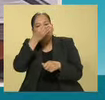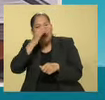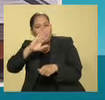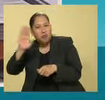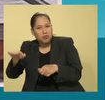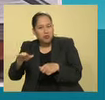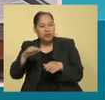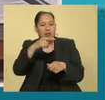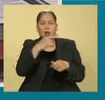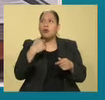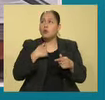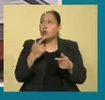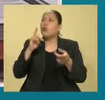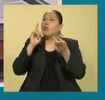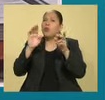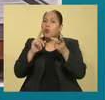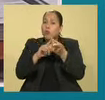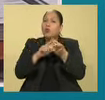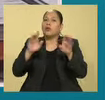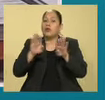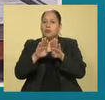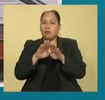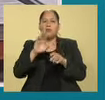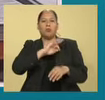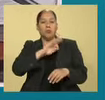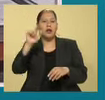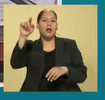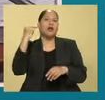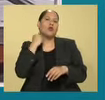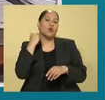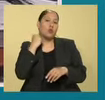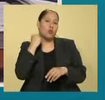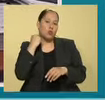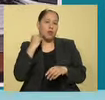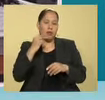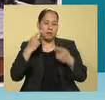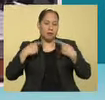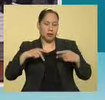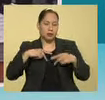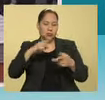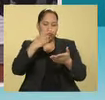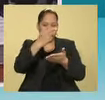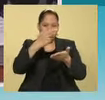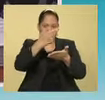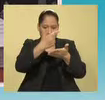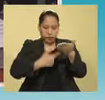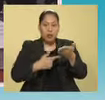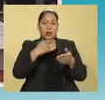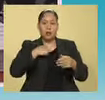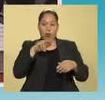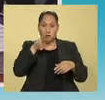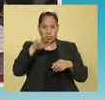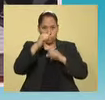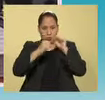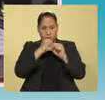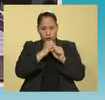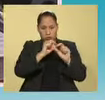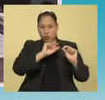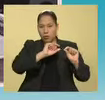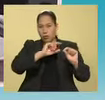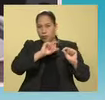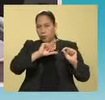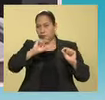lo puedes hacer ante un notario público. Ante un notario público, el único requisito en realidad es ser mayor de edad y presentar